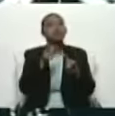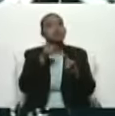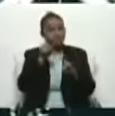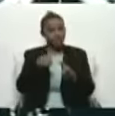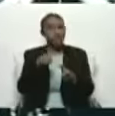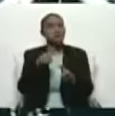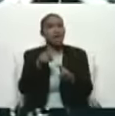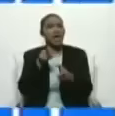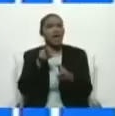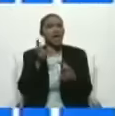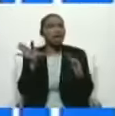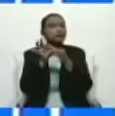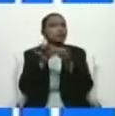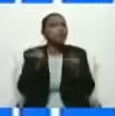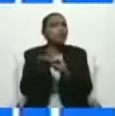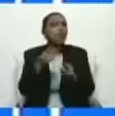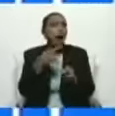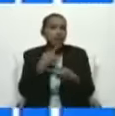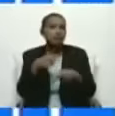denunciando? Gracias.